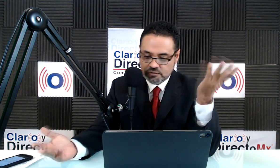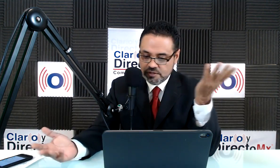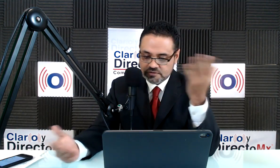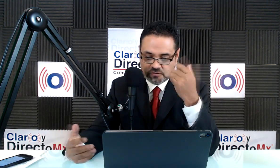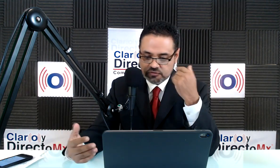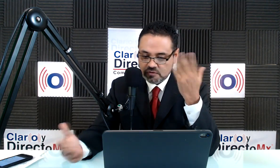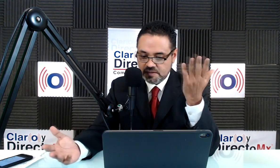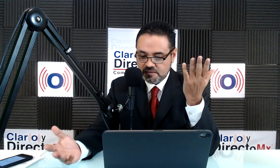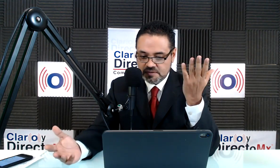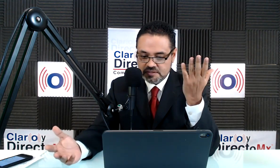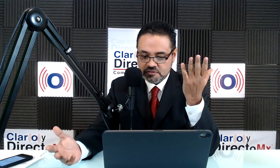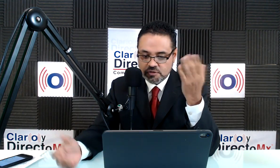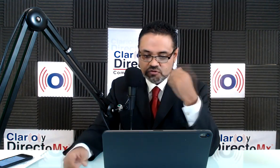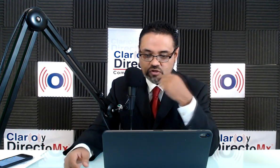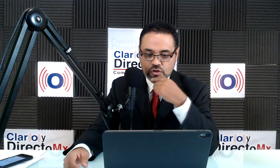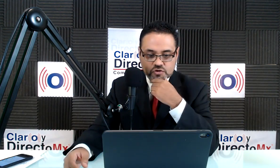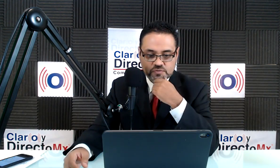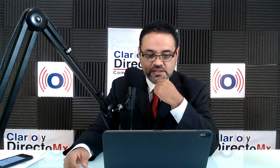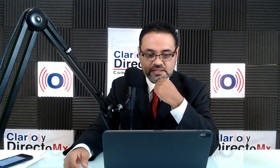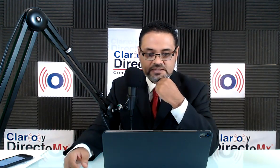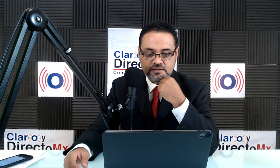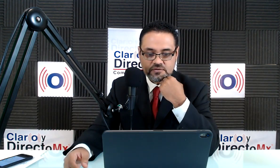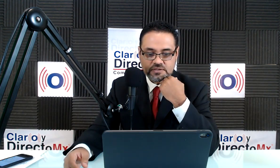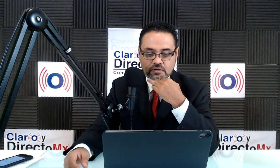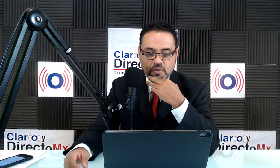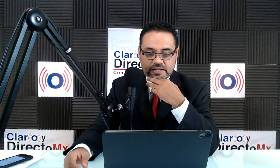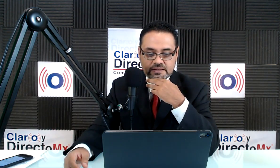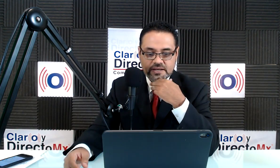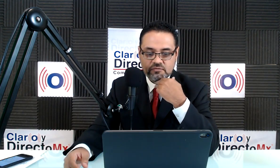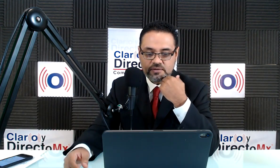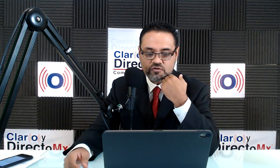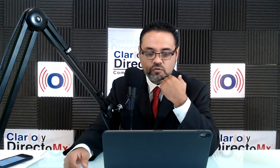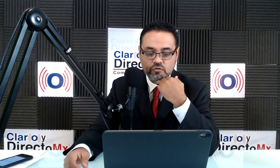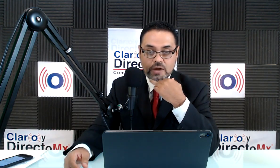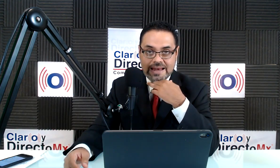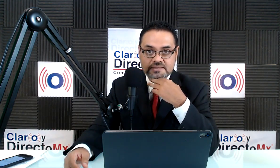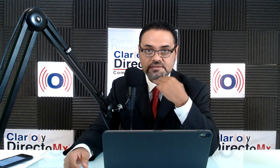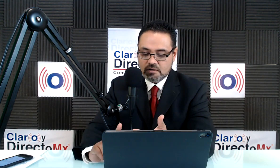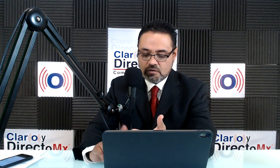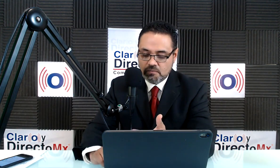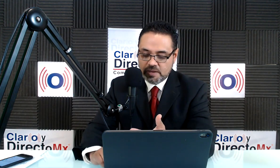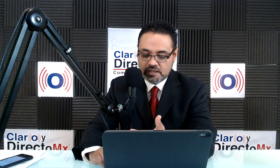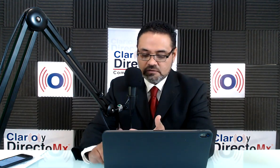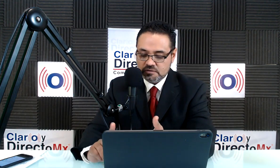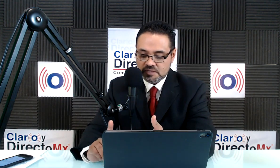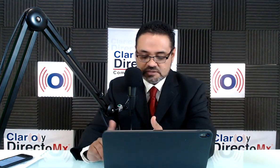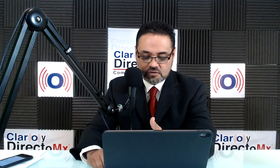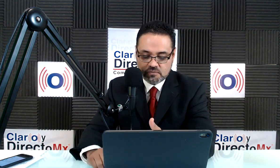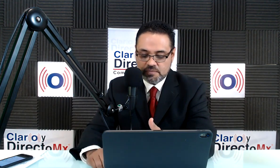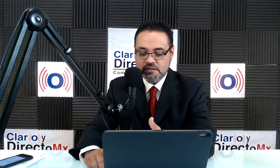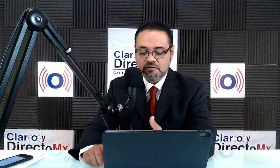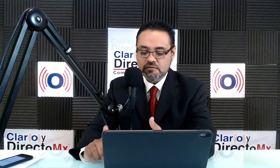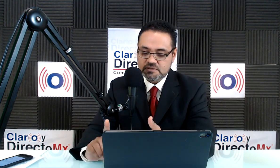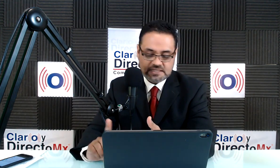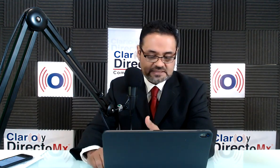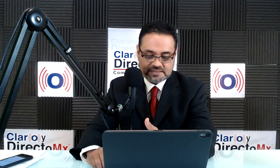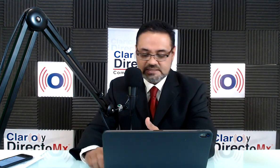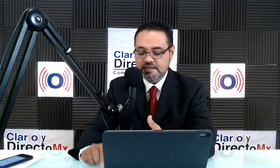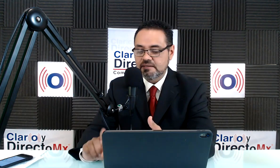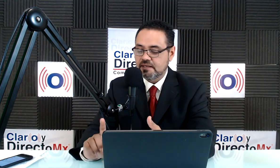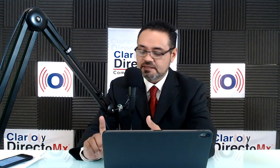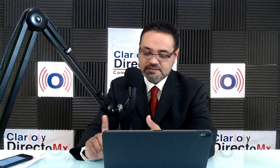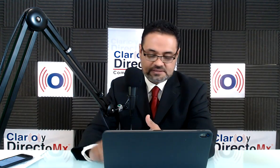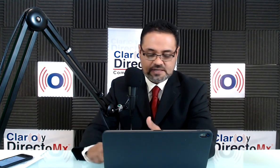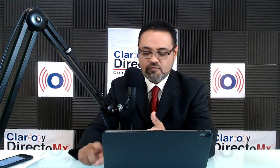semidestruidos y algunos completamente destruidos 2 mil 340 inmuebles culturales conventos ex conventos ex